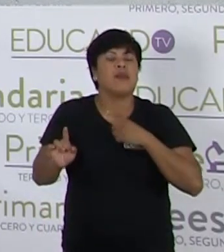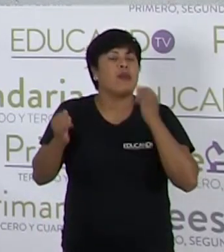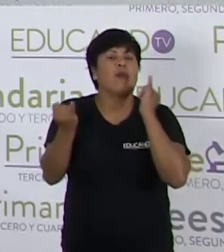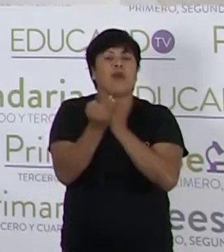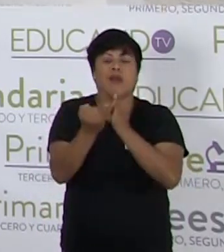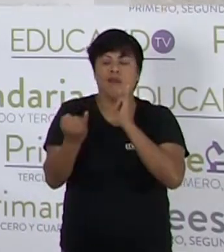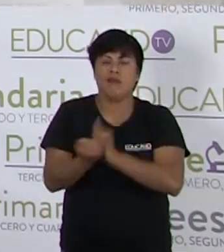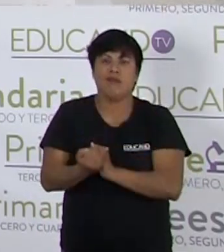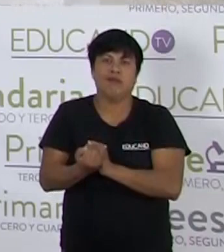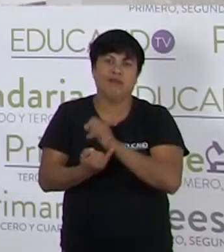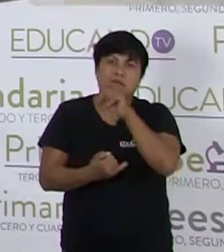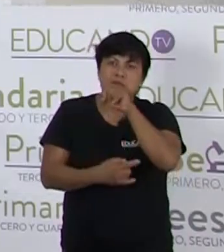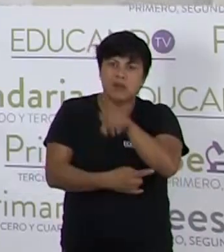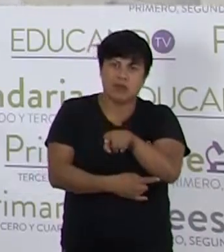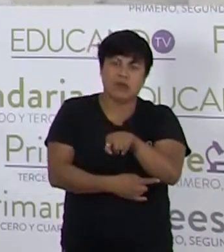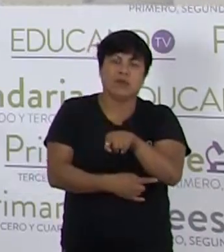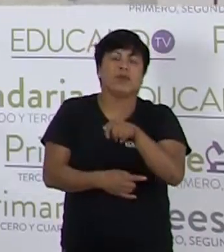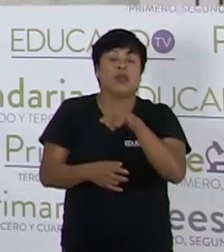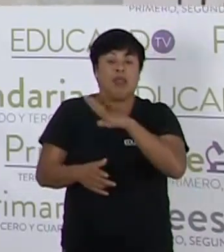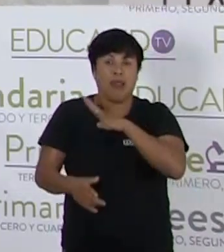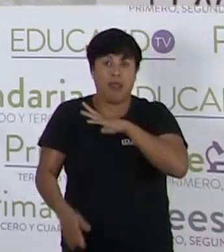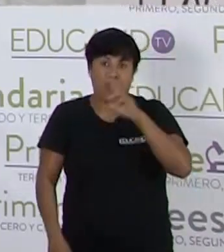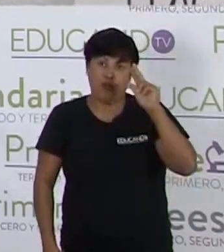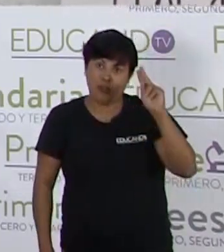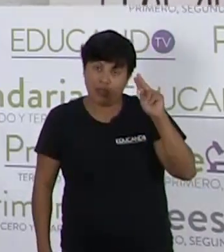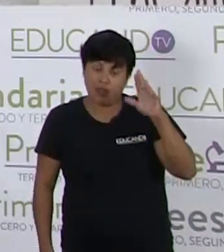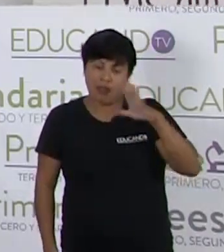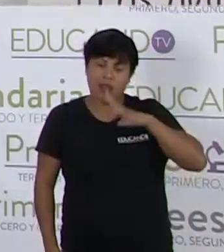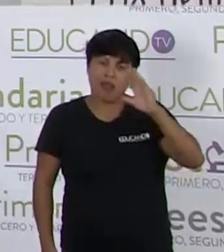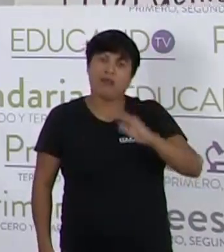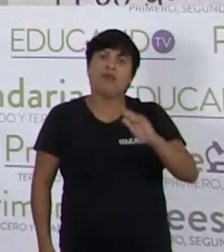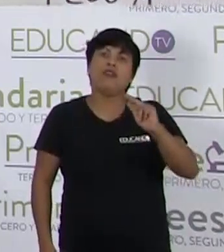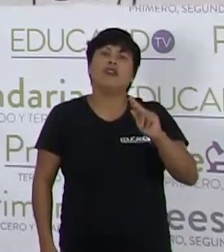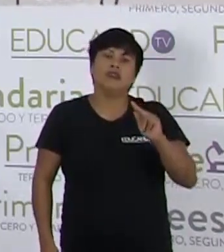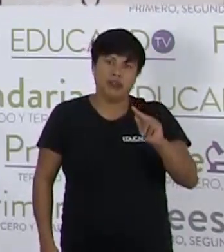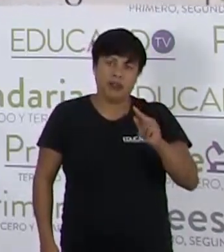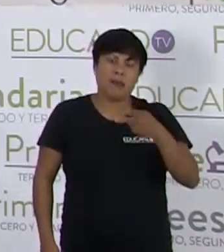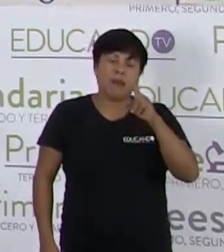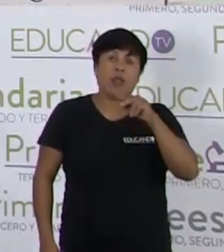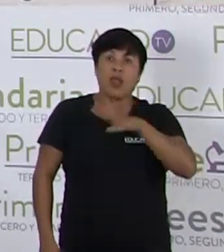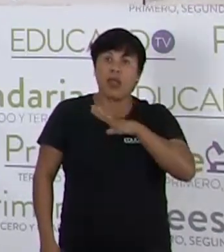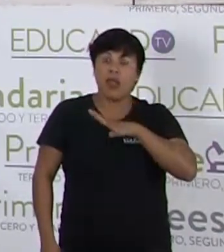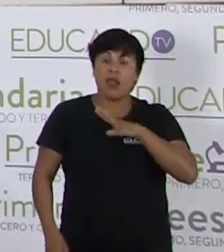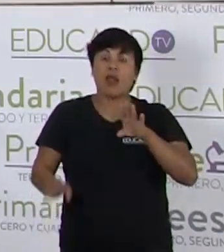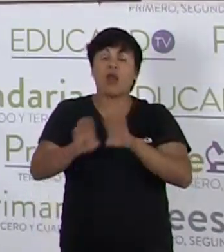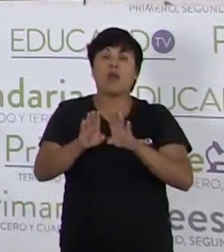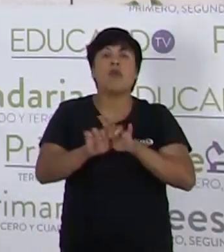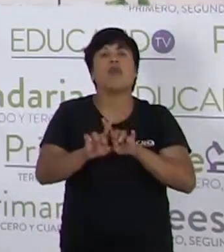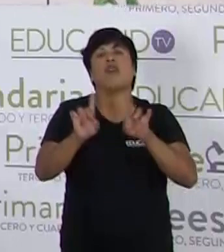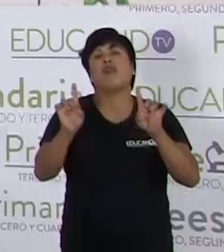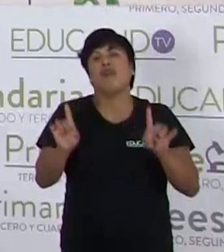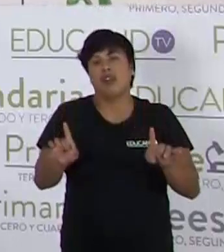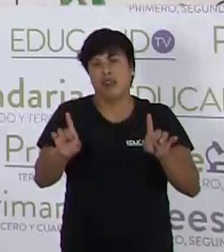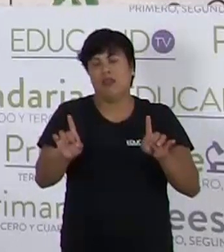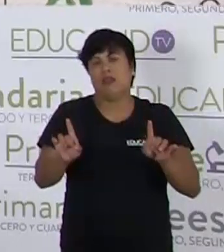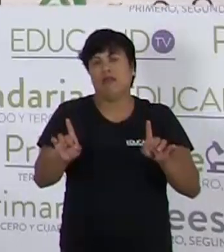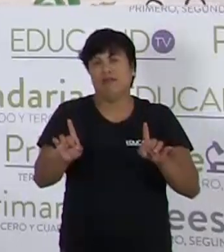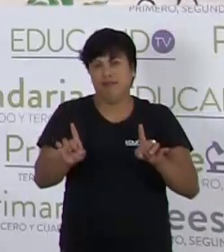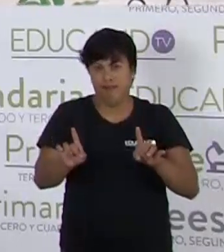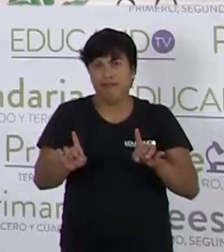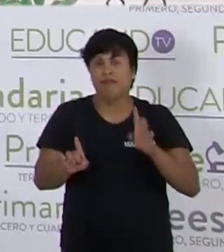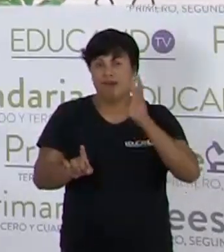lo mismo. Aquí hay 80 y aquí hay 80. Pero está representado de una manera